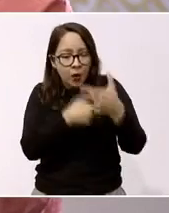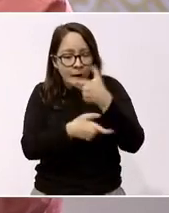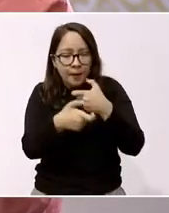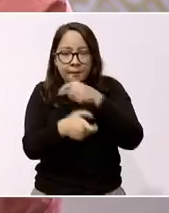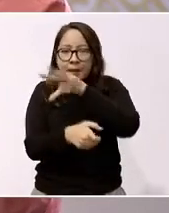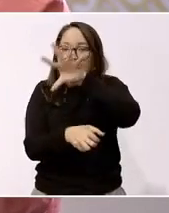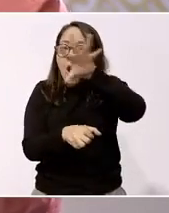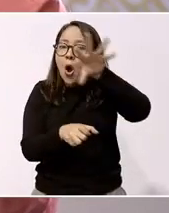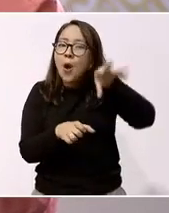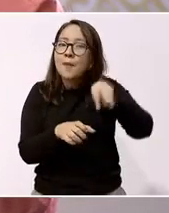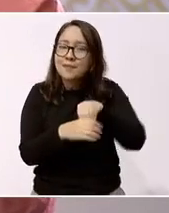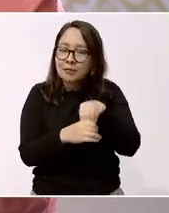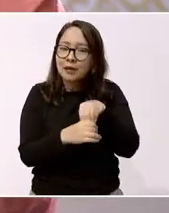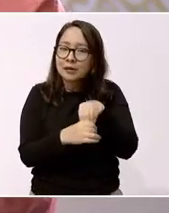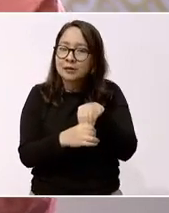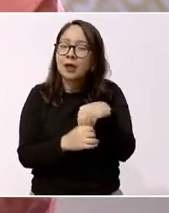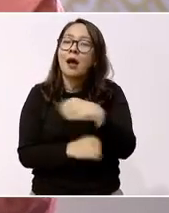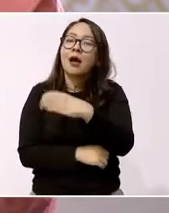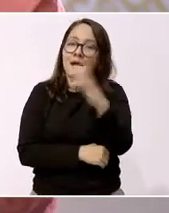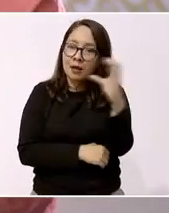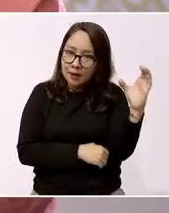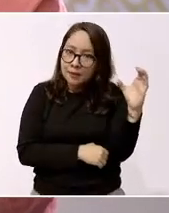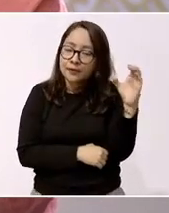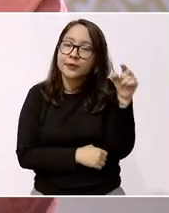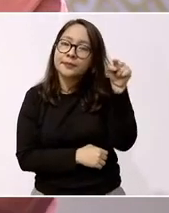integrada, economía campesina integrada.